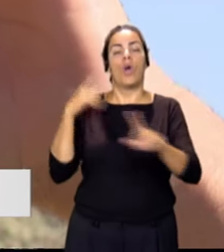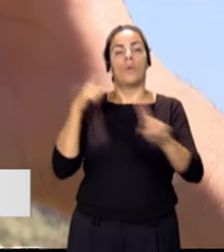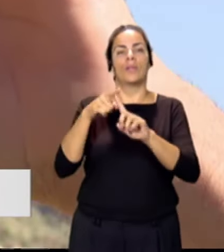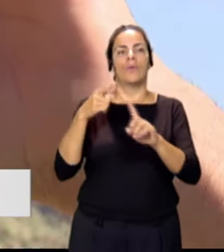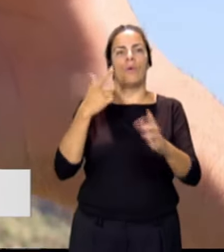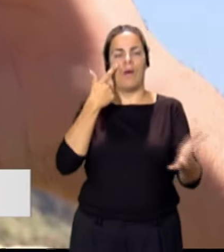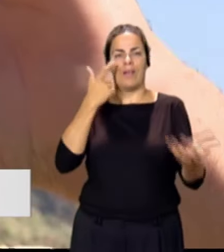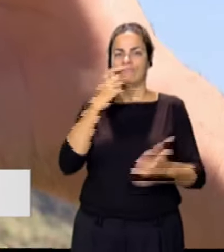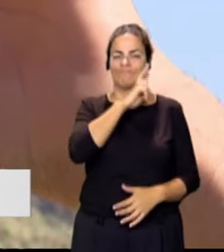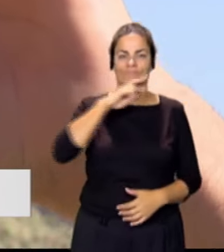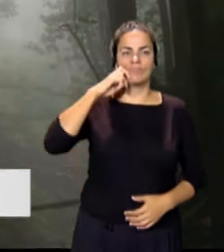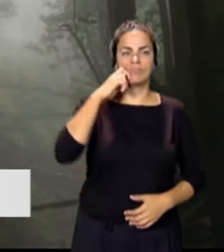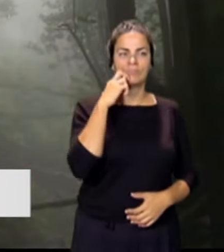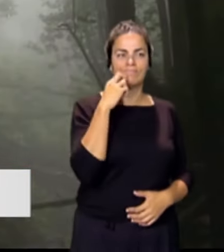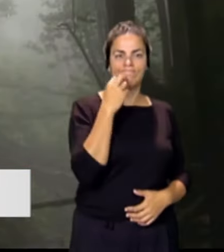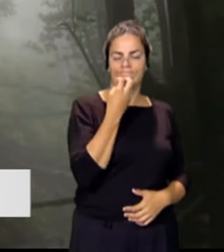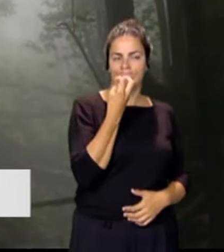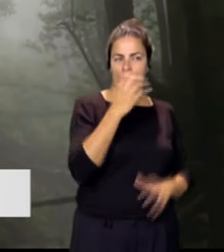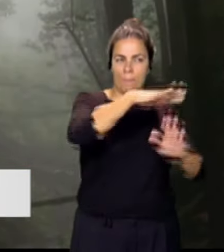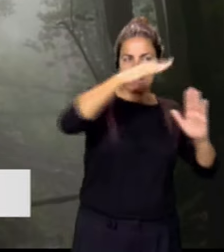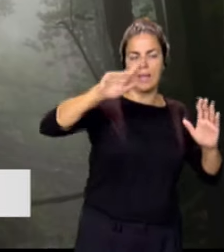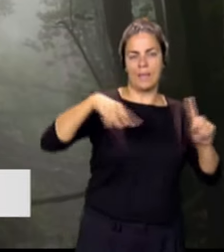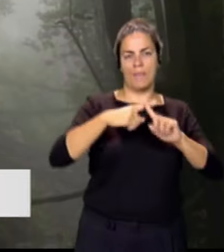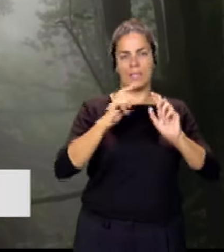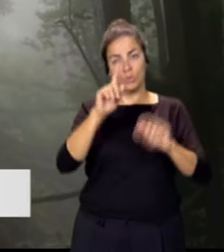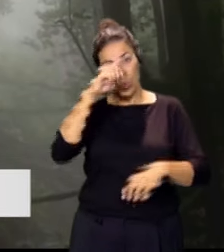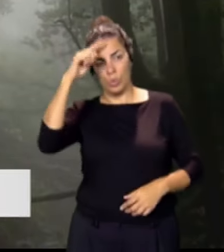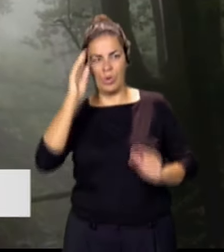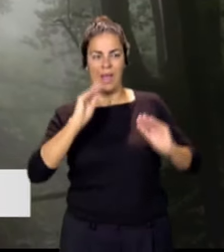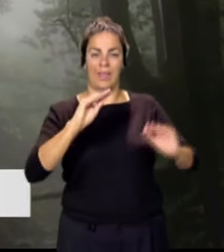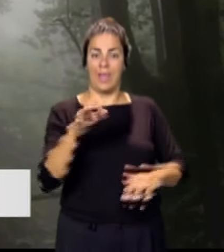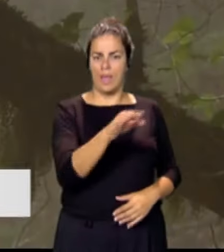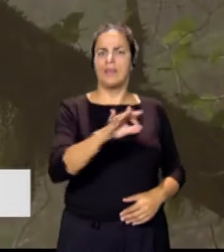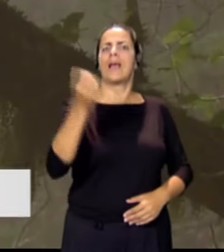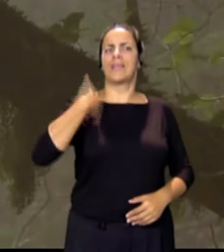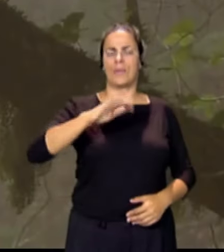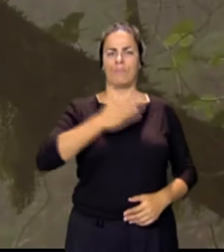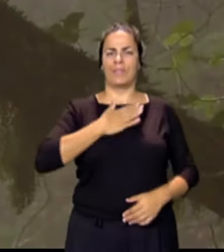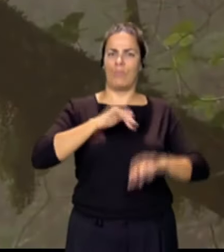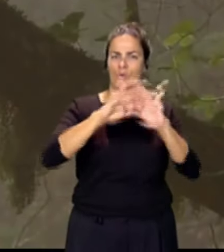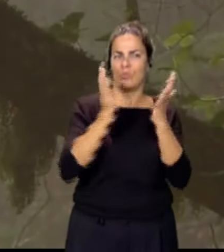paisajísticos y culturales de una de las Islas que cuenta ya con dos patrimonios